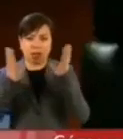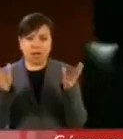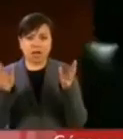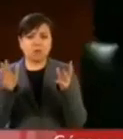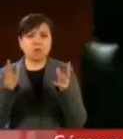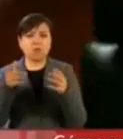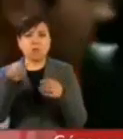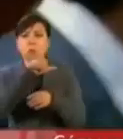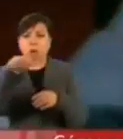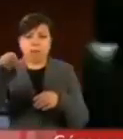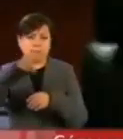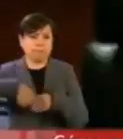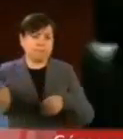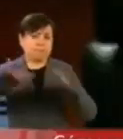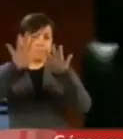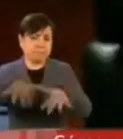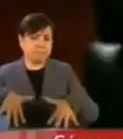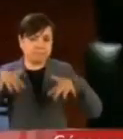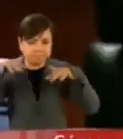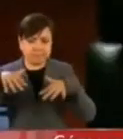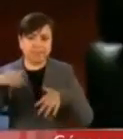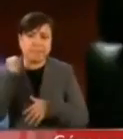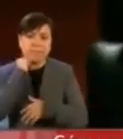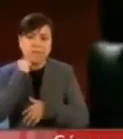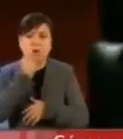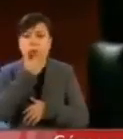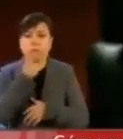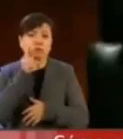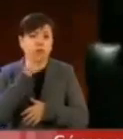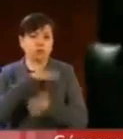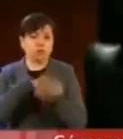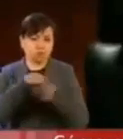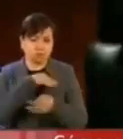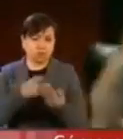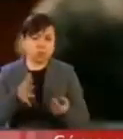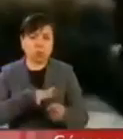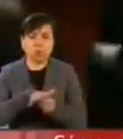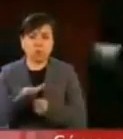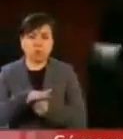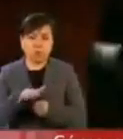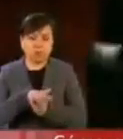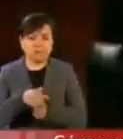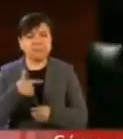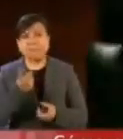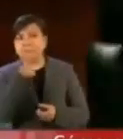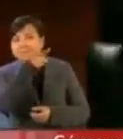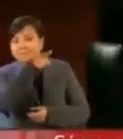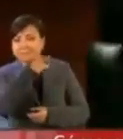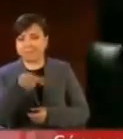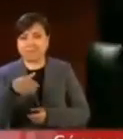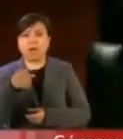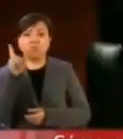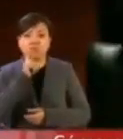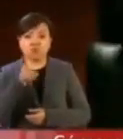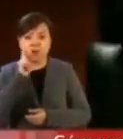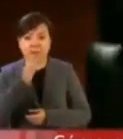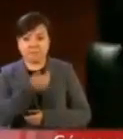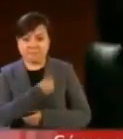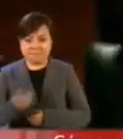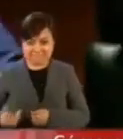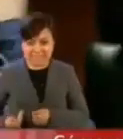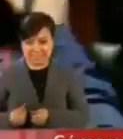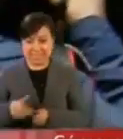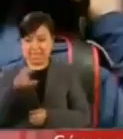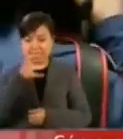la injustificada decisión de la presidenta de la Comisión de Derechos Humanos